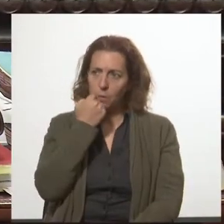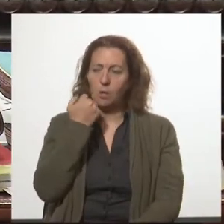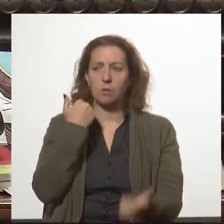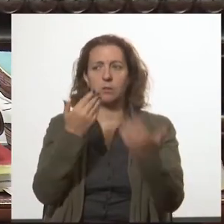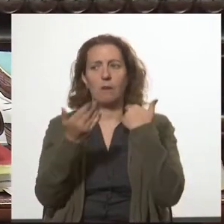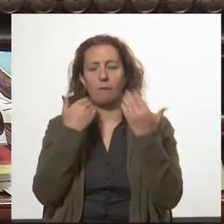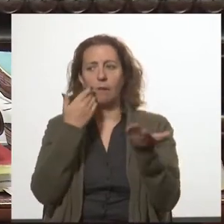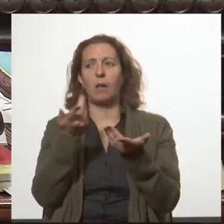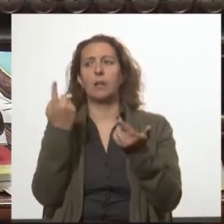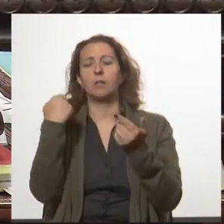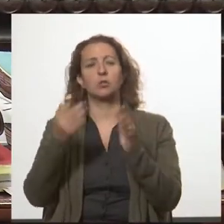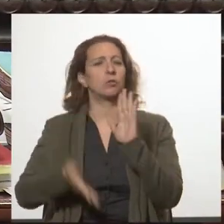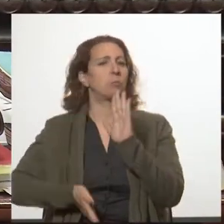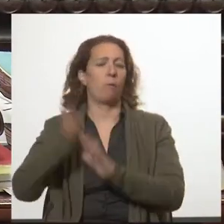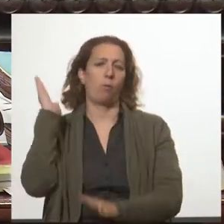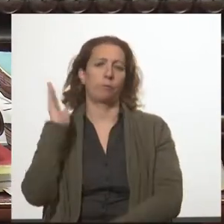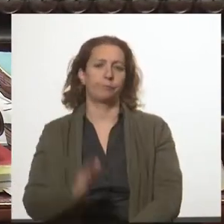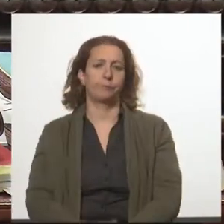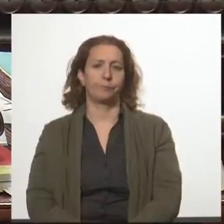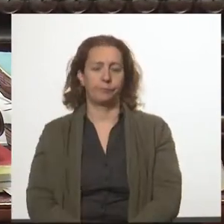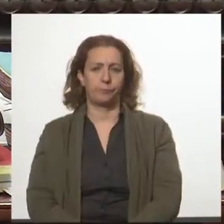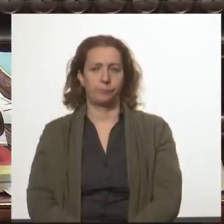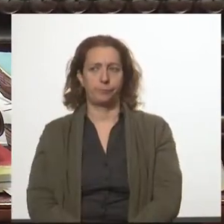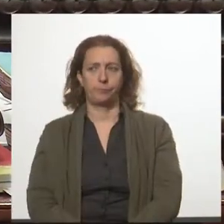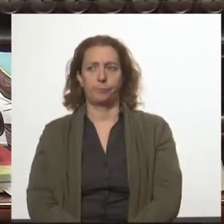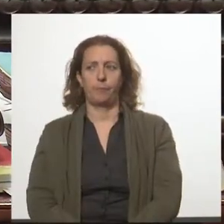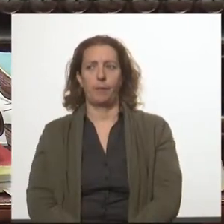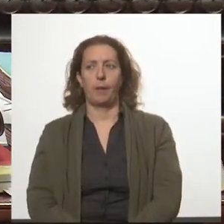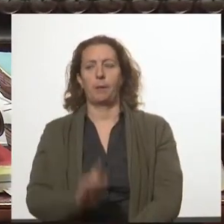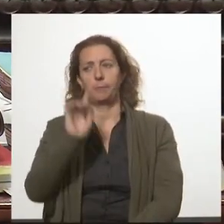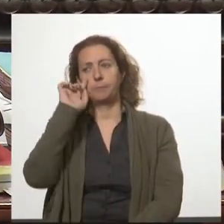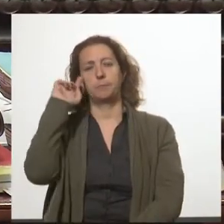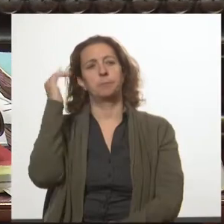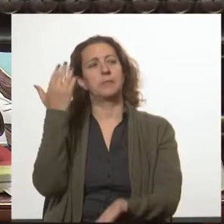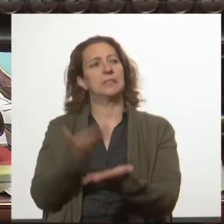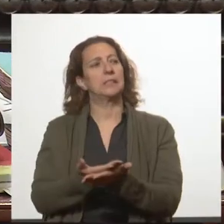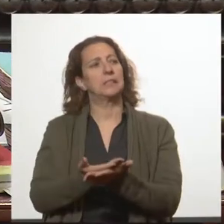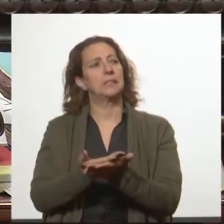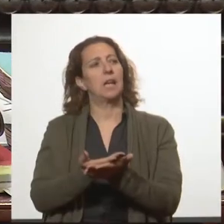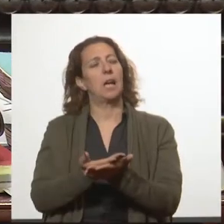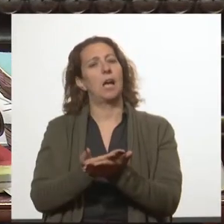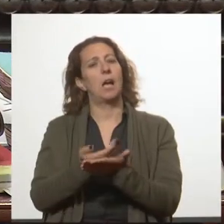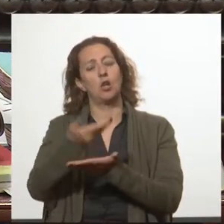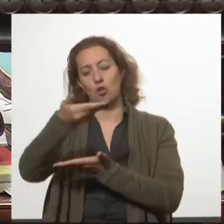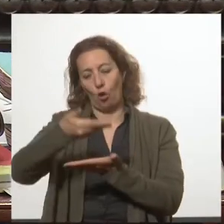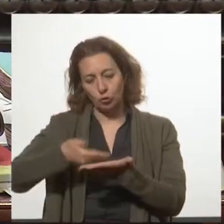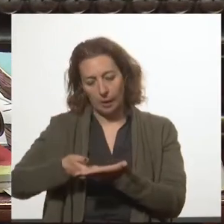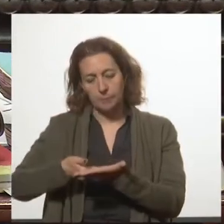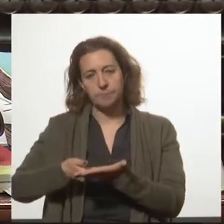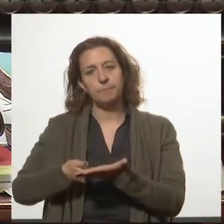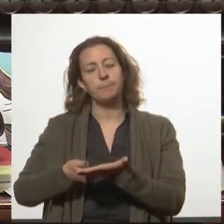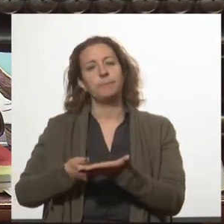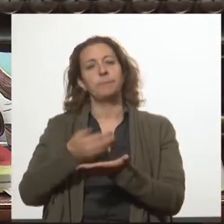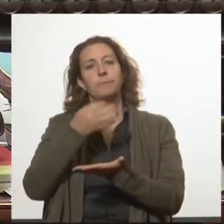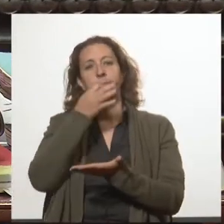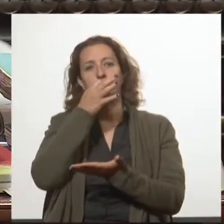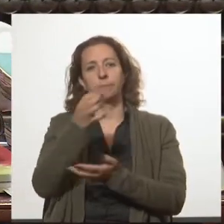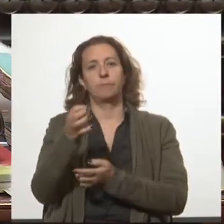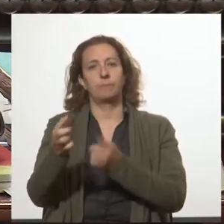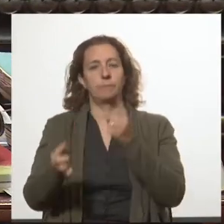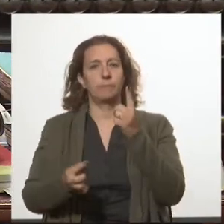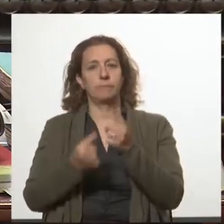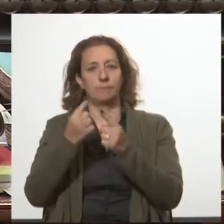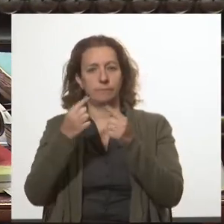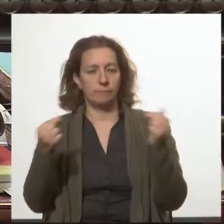conversar entonces no voy presenta una nota en la que entre otras cosas habla